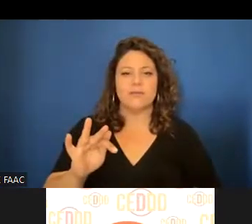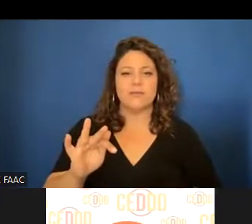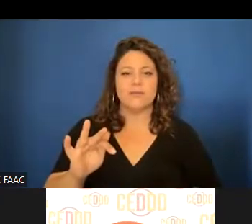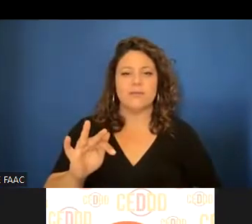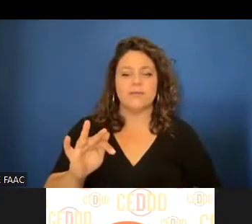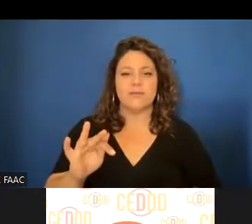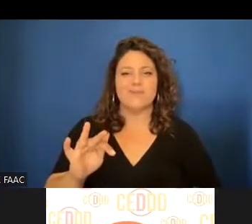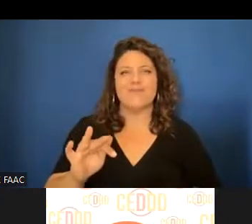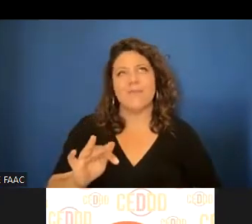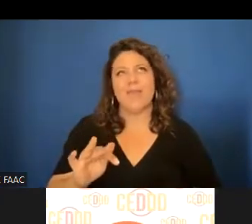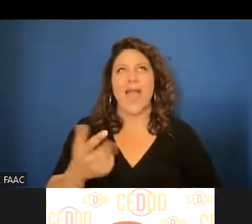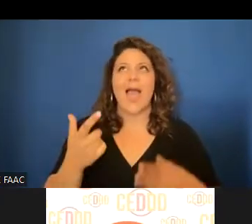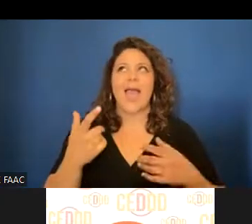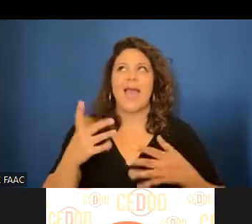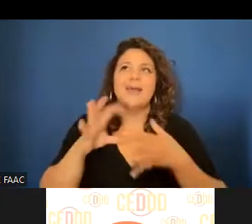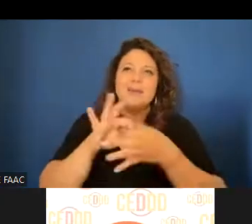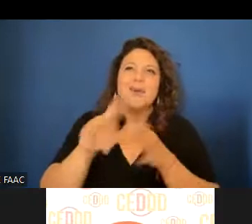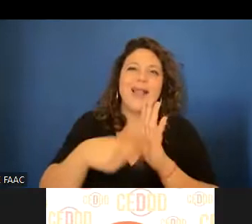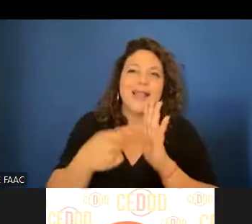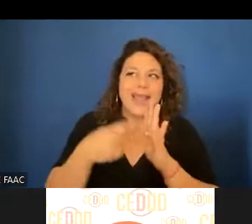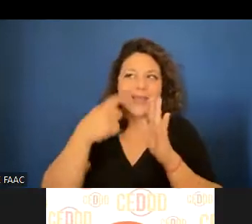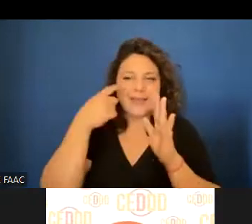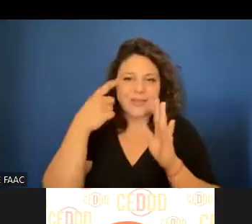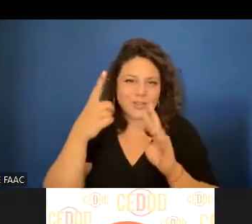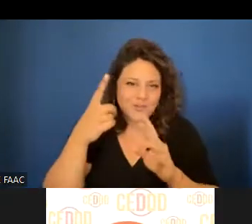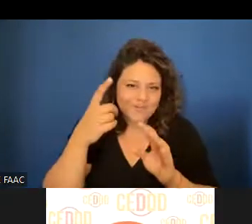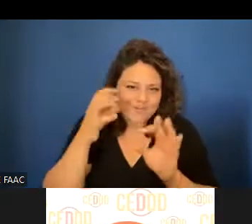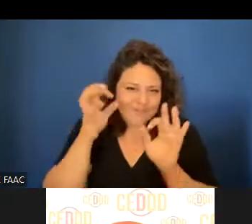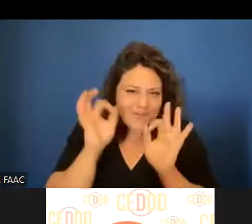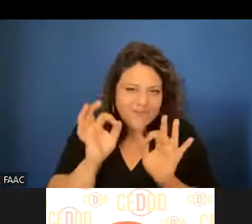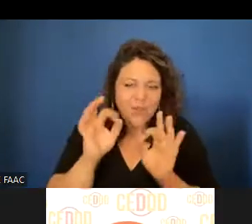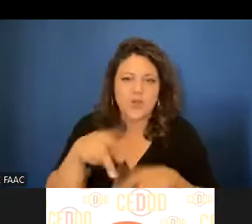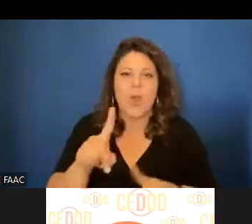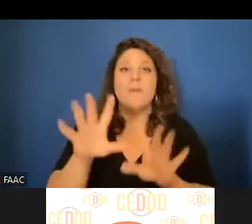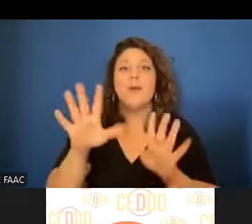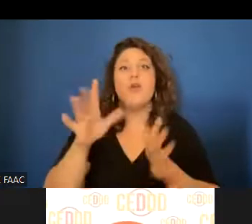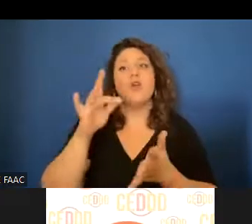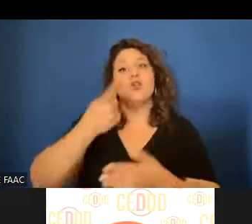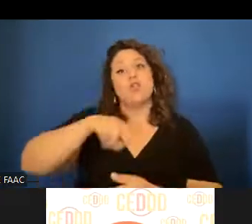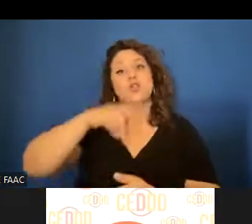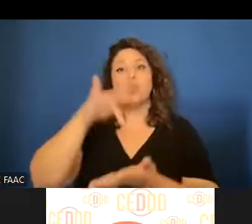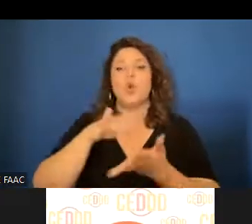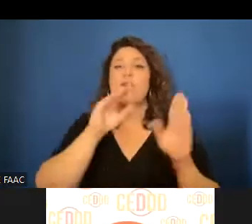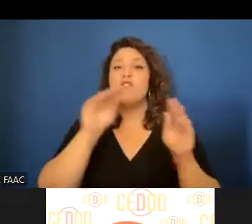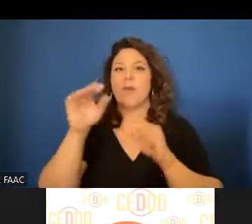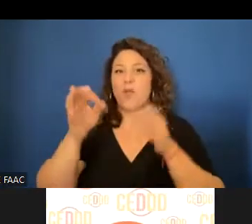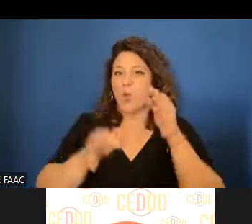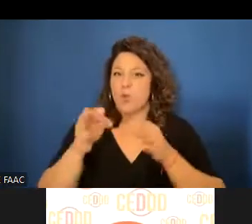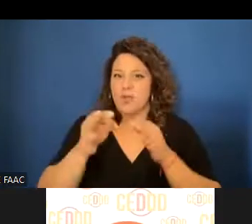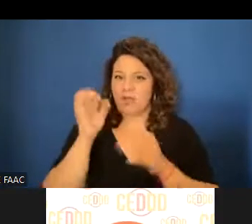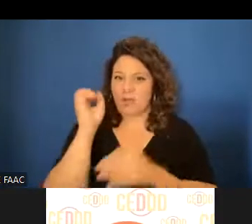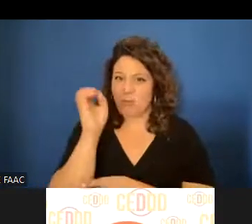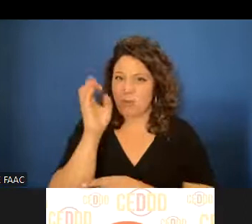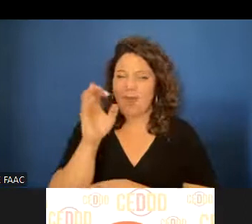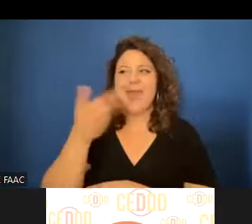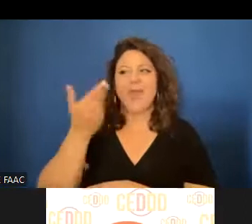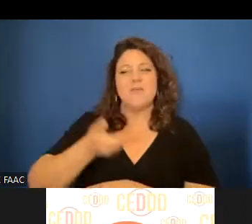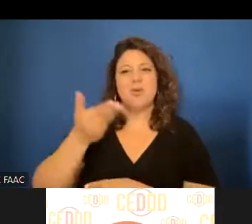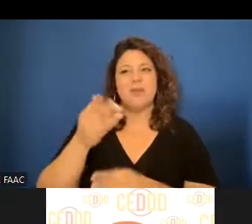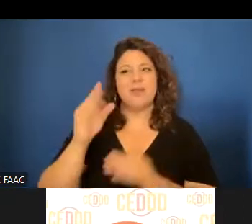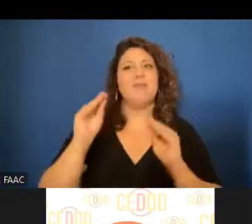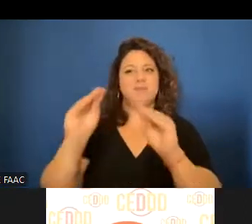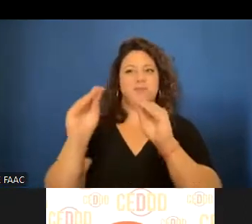una baja laboral muy larga, 1 año, 9 meses, 6 meses, pues se producía un despido por parte de la